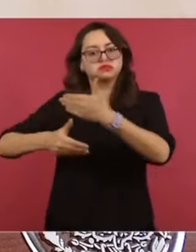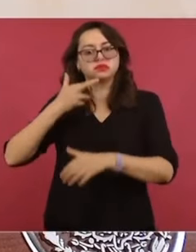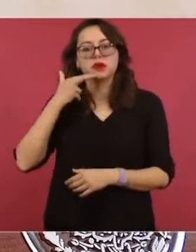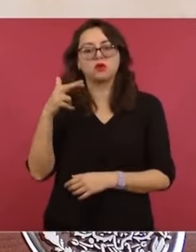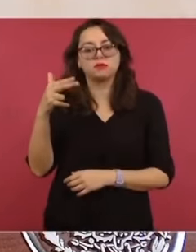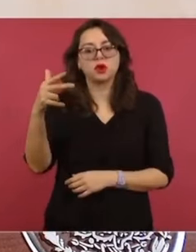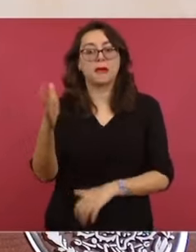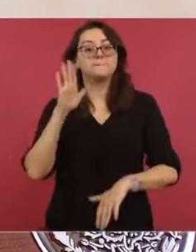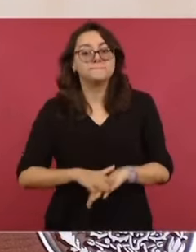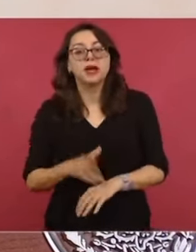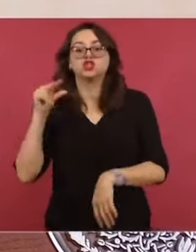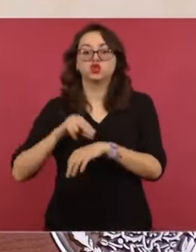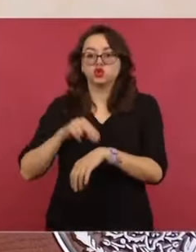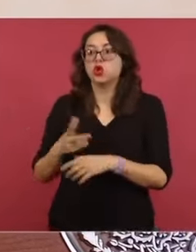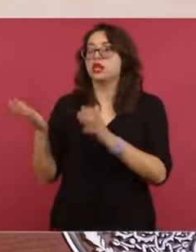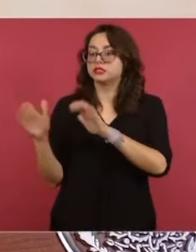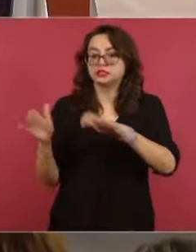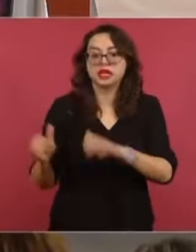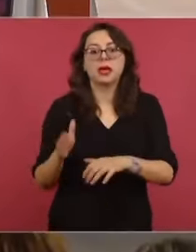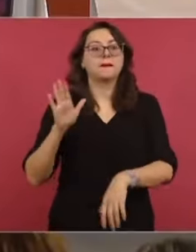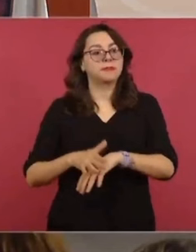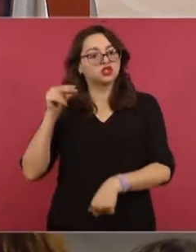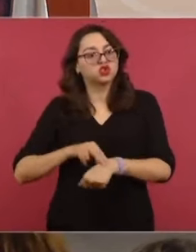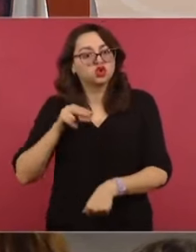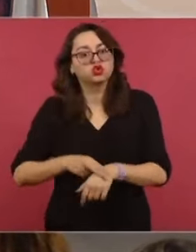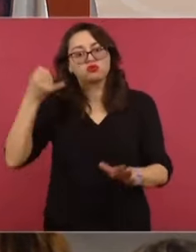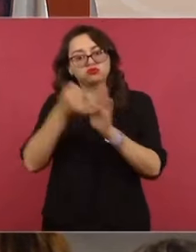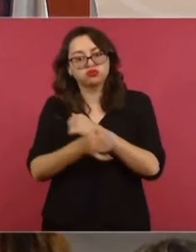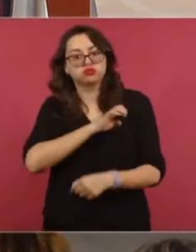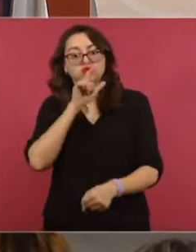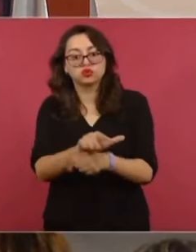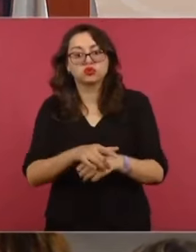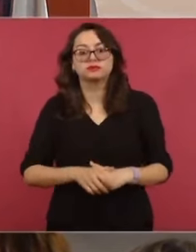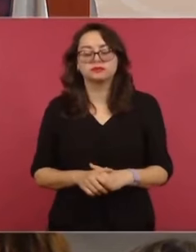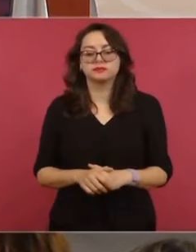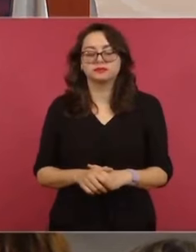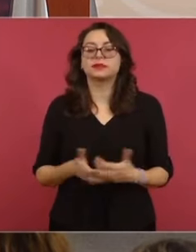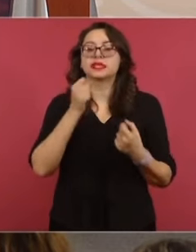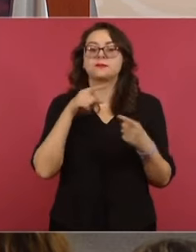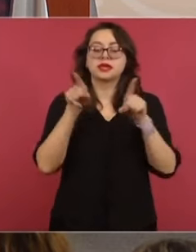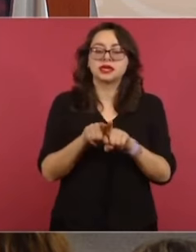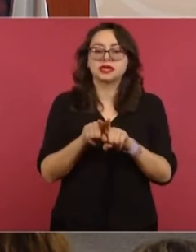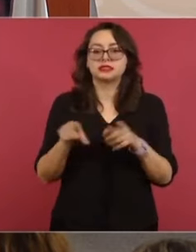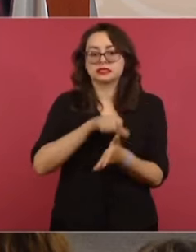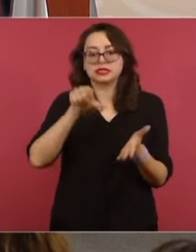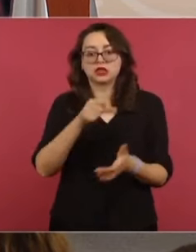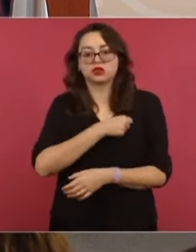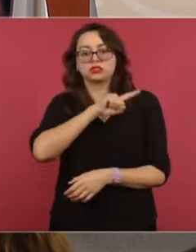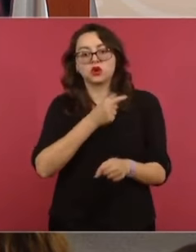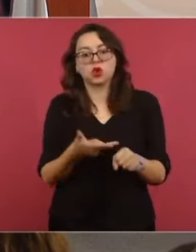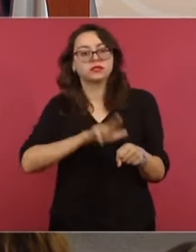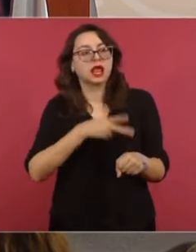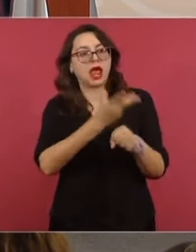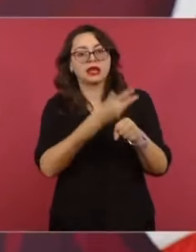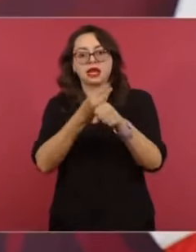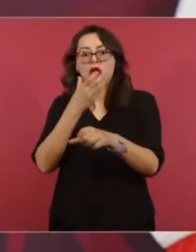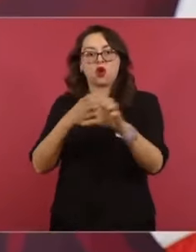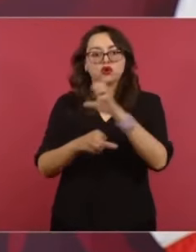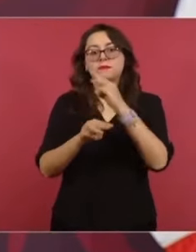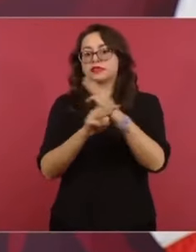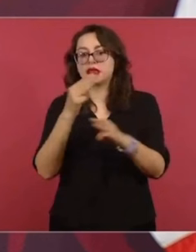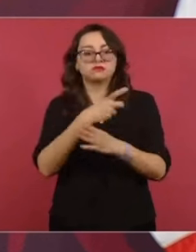se tienen más médicos generales más médicos especialistas ya se están rehabilitando los centros de salud los hospitales se están